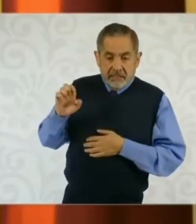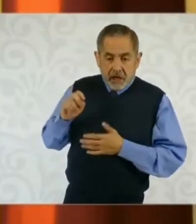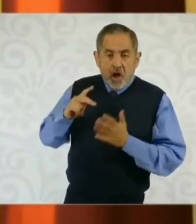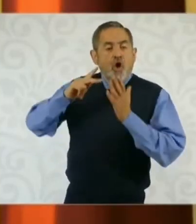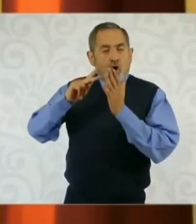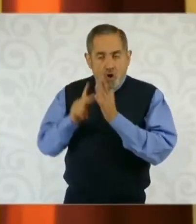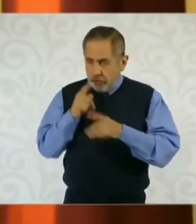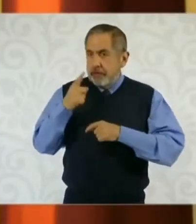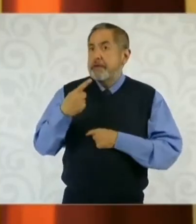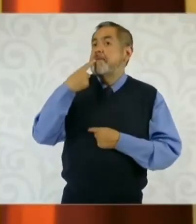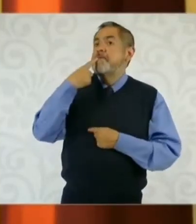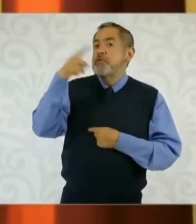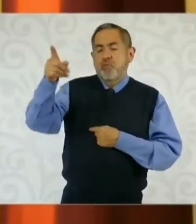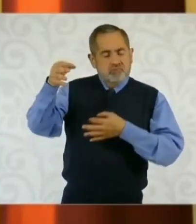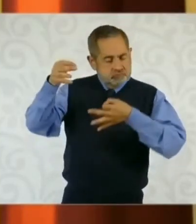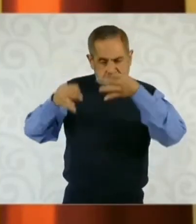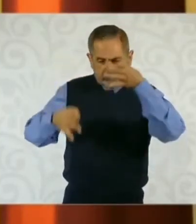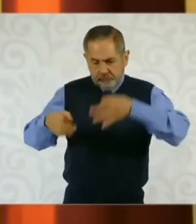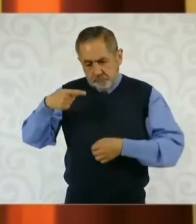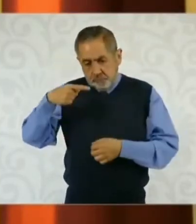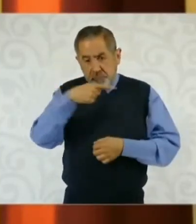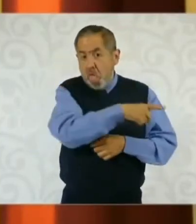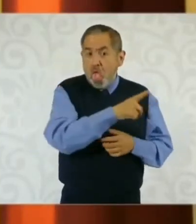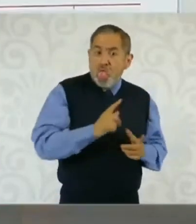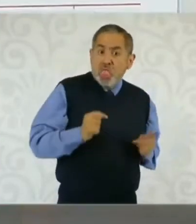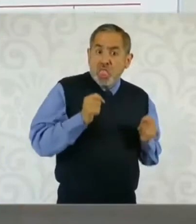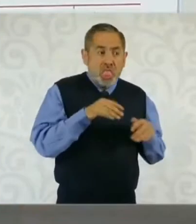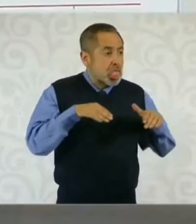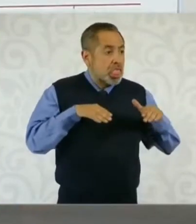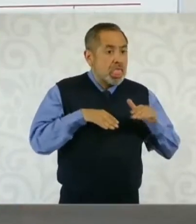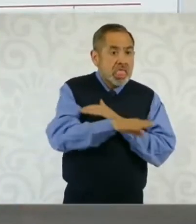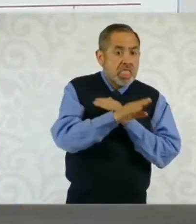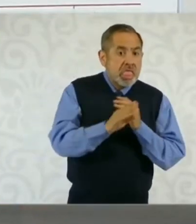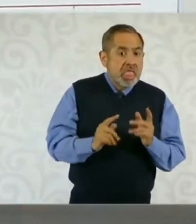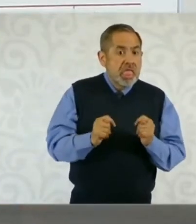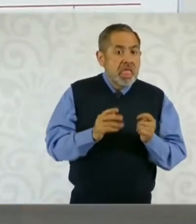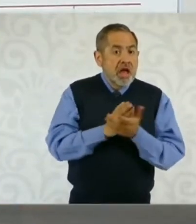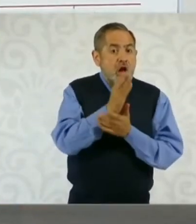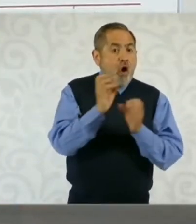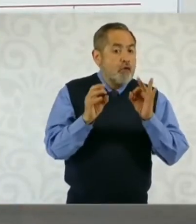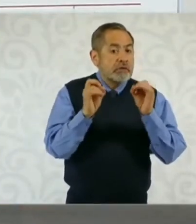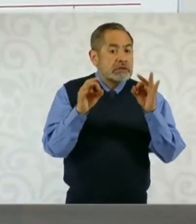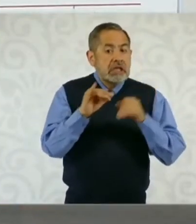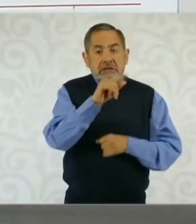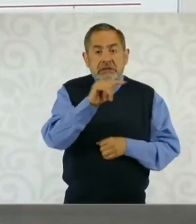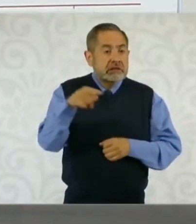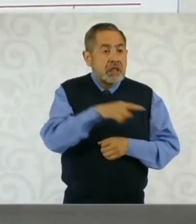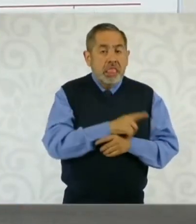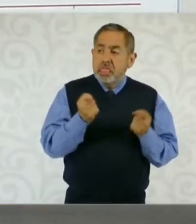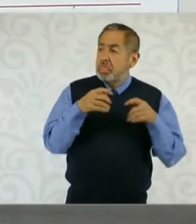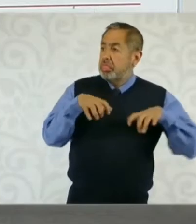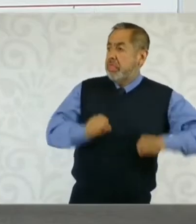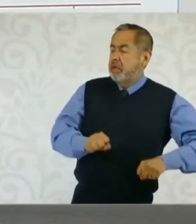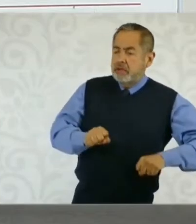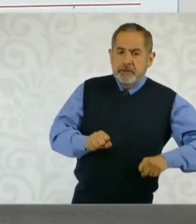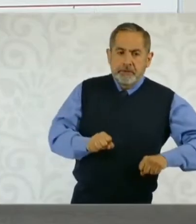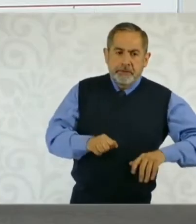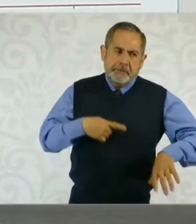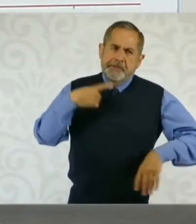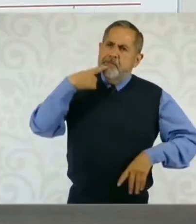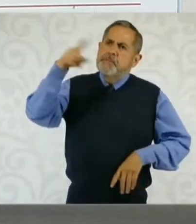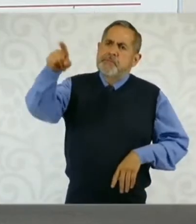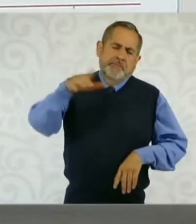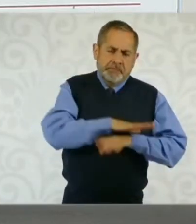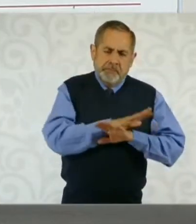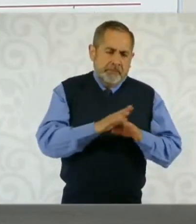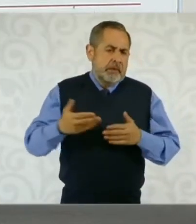presentó denuncia penal por ocupación indebida de las oficinas del ISSSTE. Son los procesos que comenzaron ya desde la